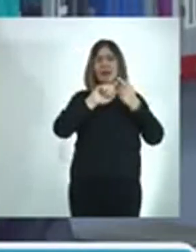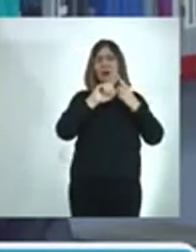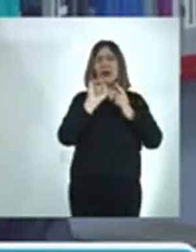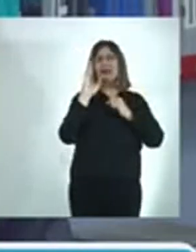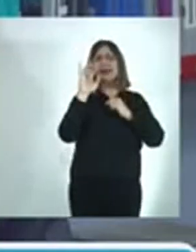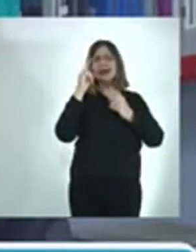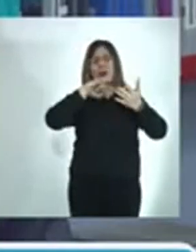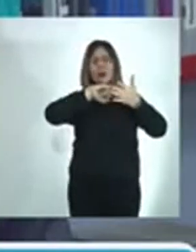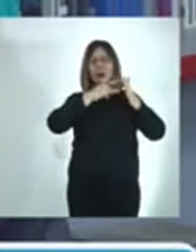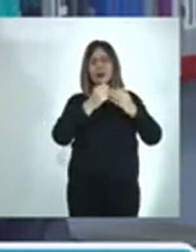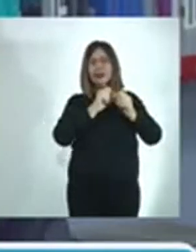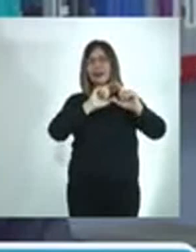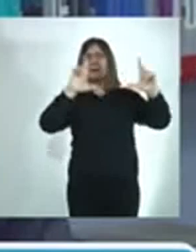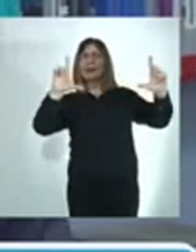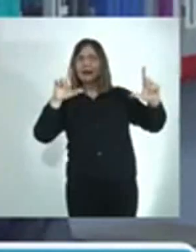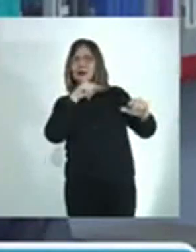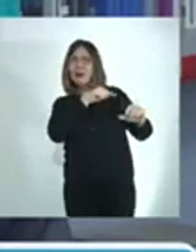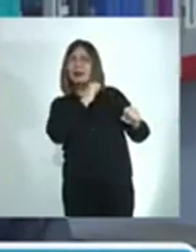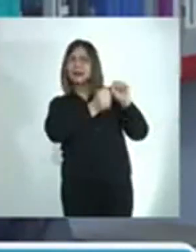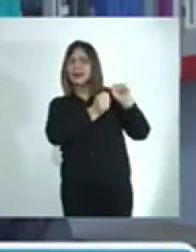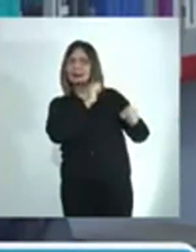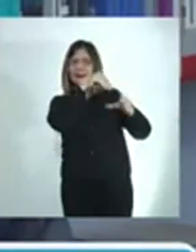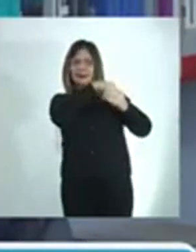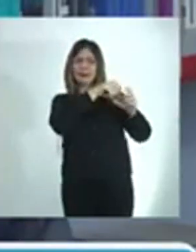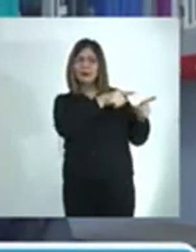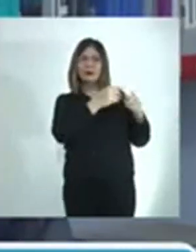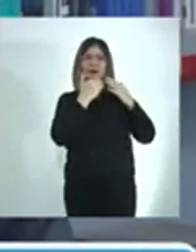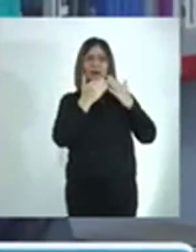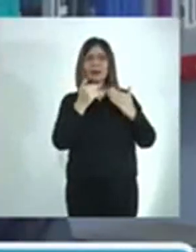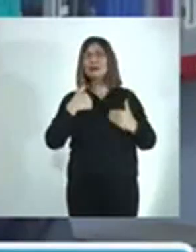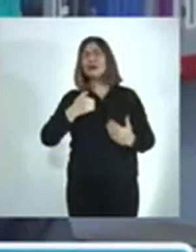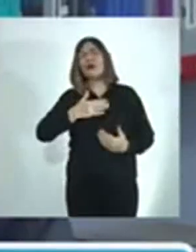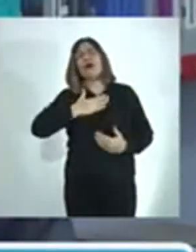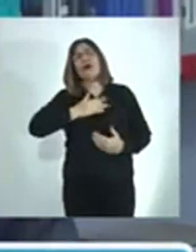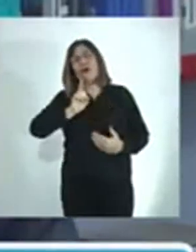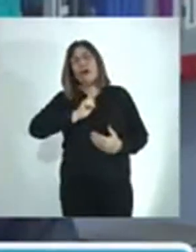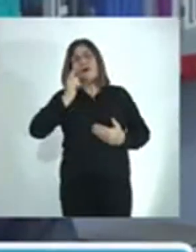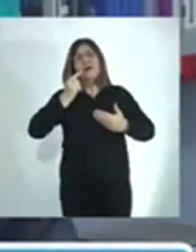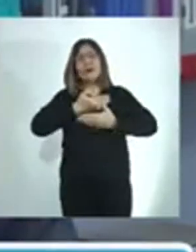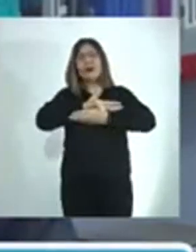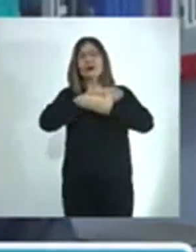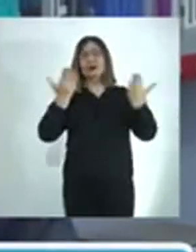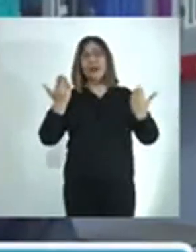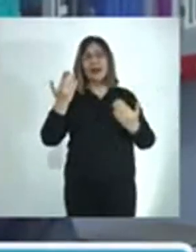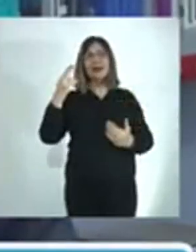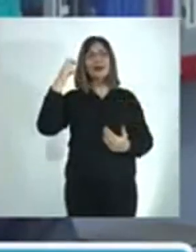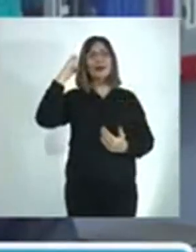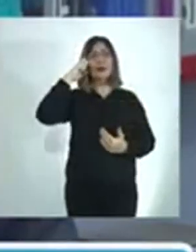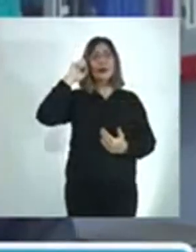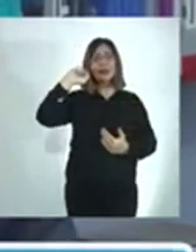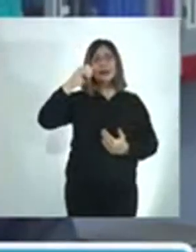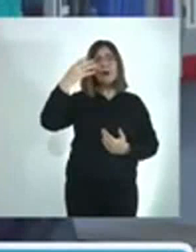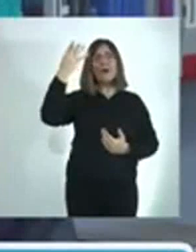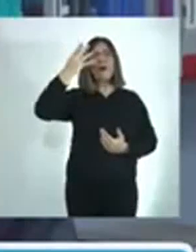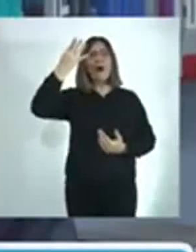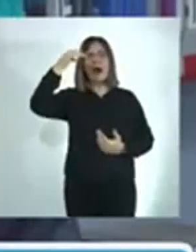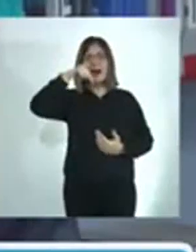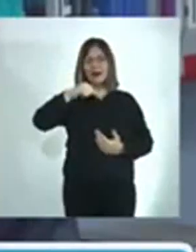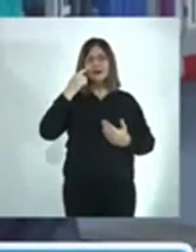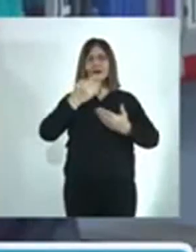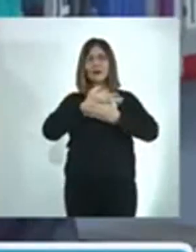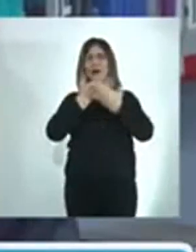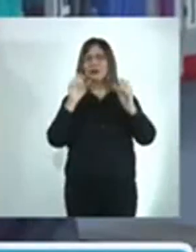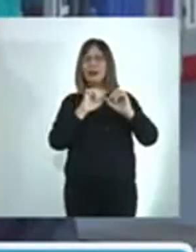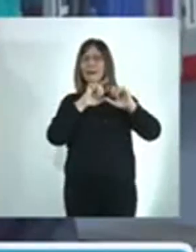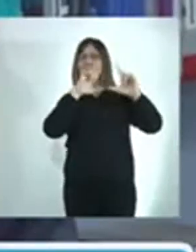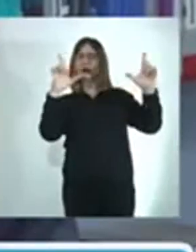Así que bueno, muy contento que se pueda estar haciendo este cuarto congreso, un cuarto congreso virtual, un cuarto congreso